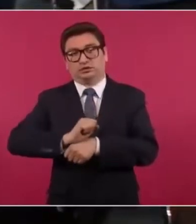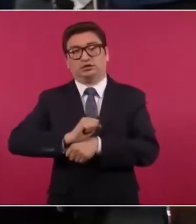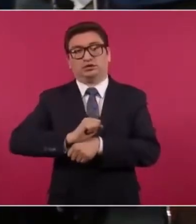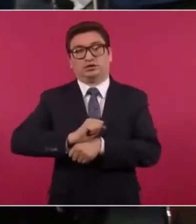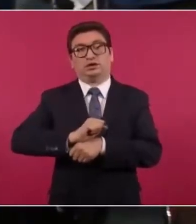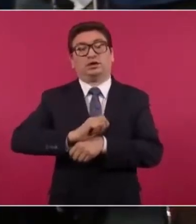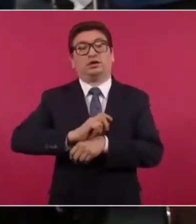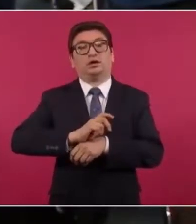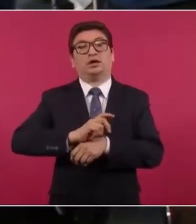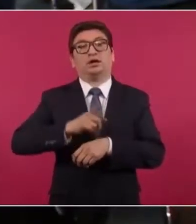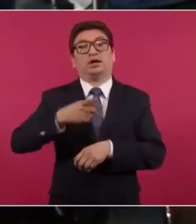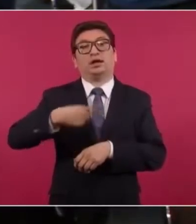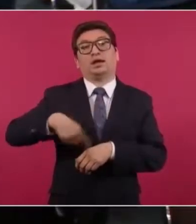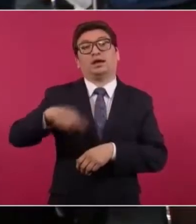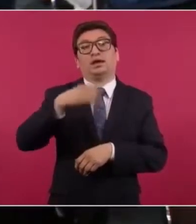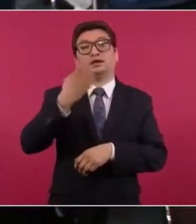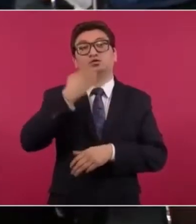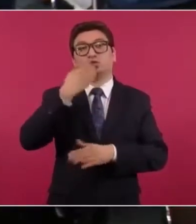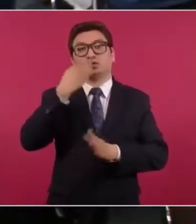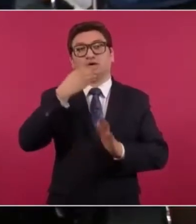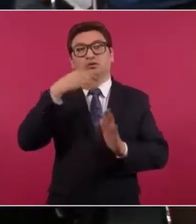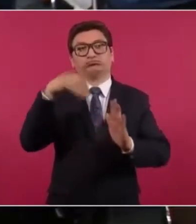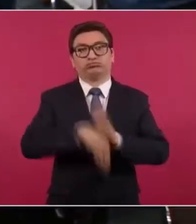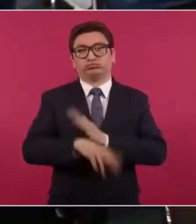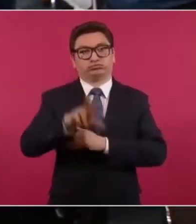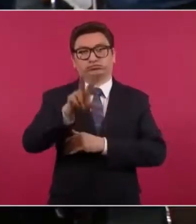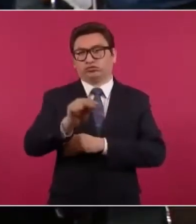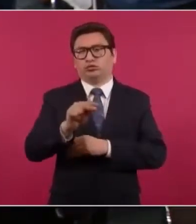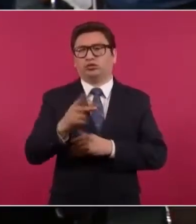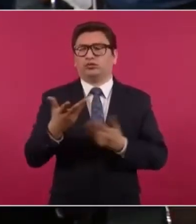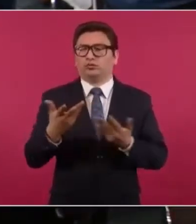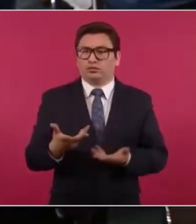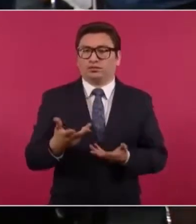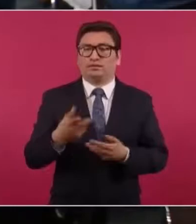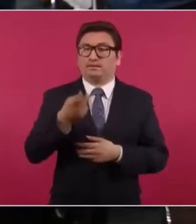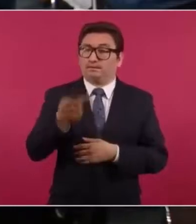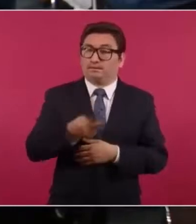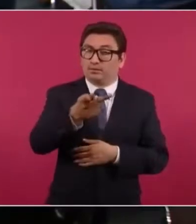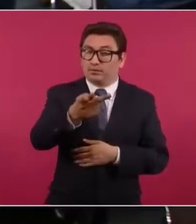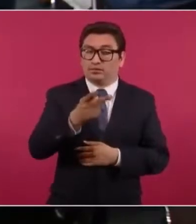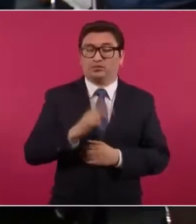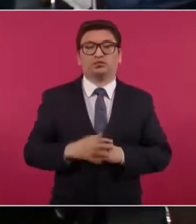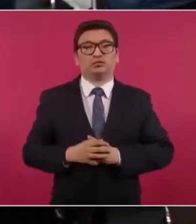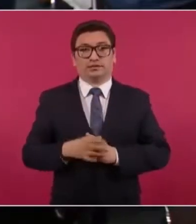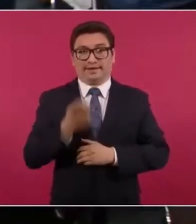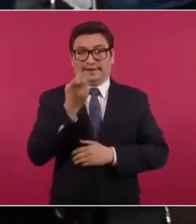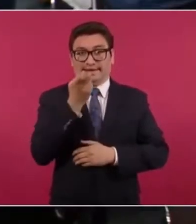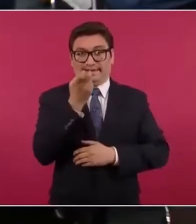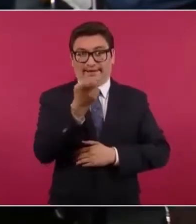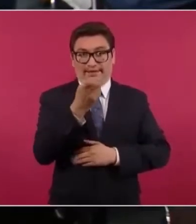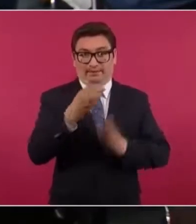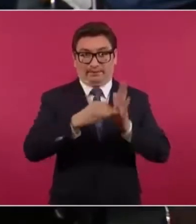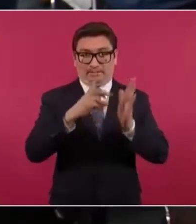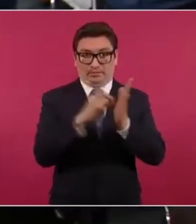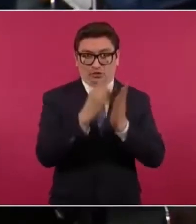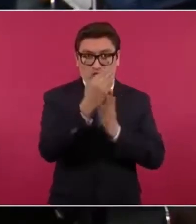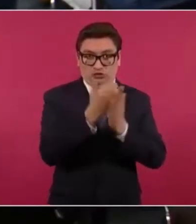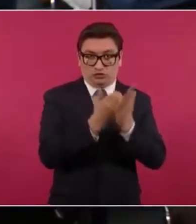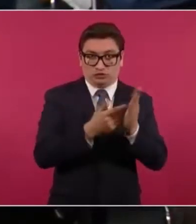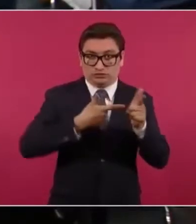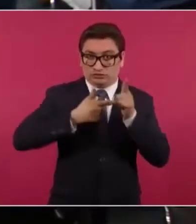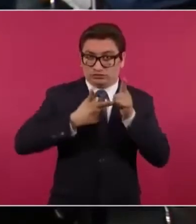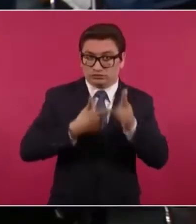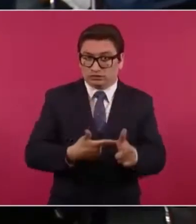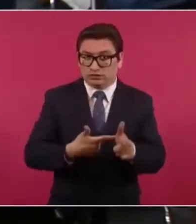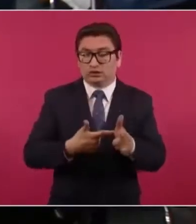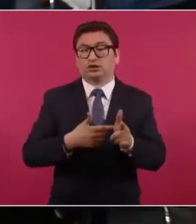no fueran reprobados. Preguntar si este mecanismo va a seguir, sobre